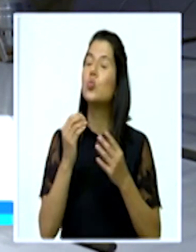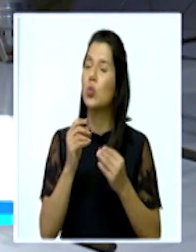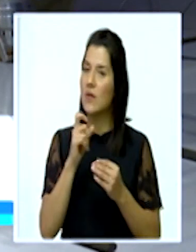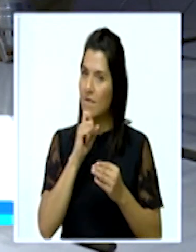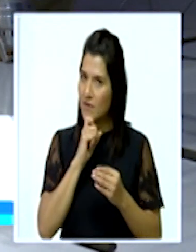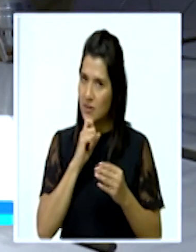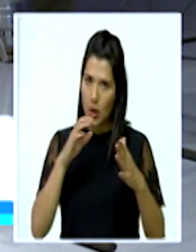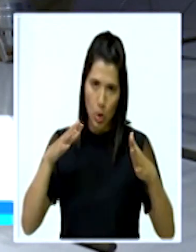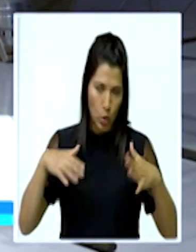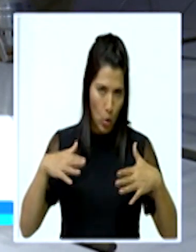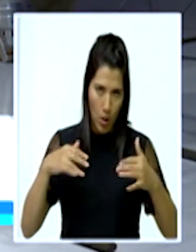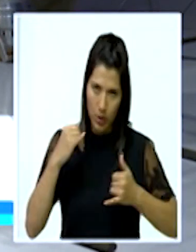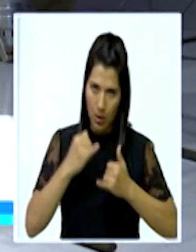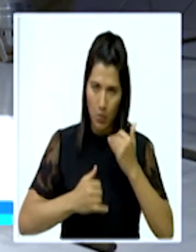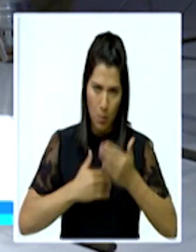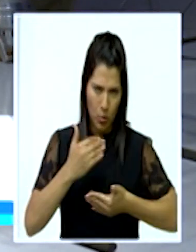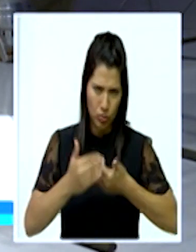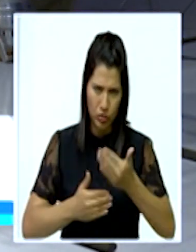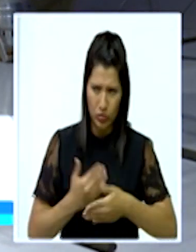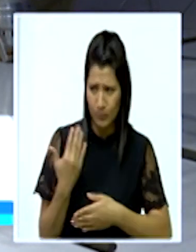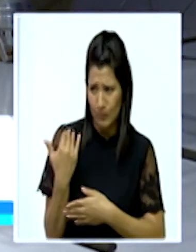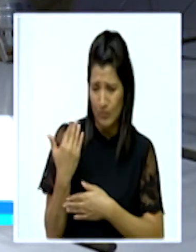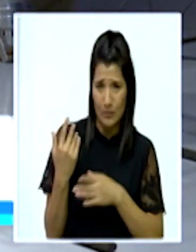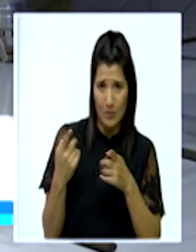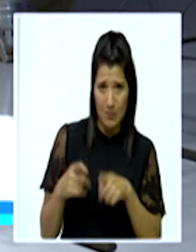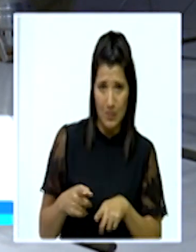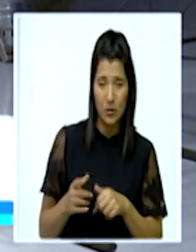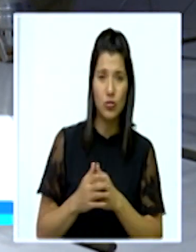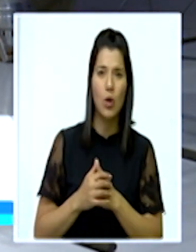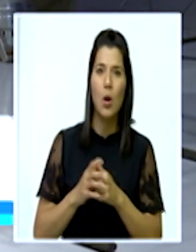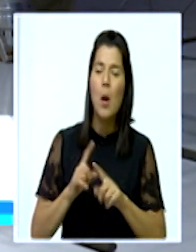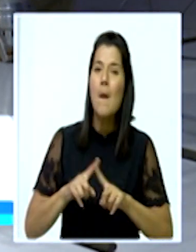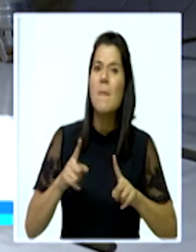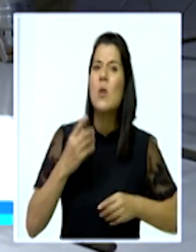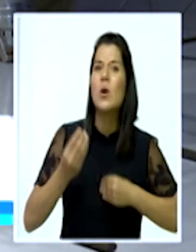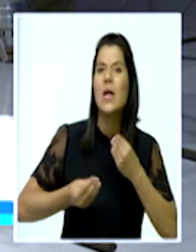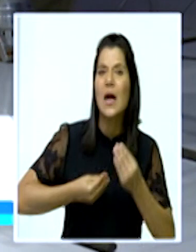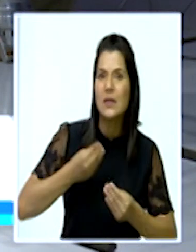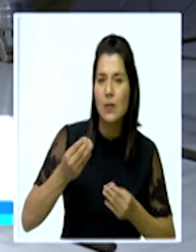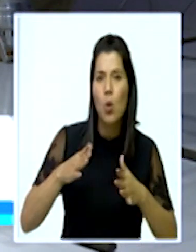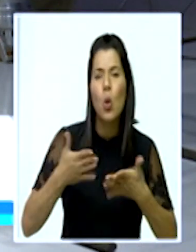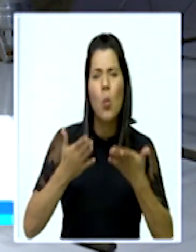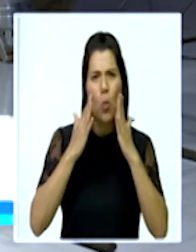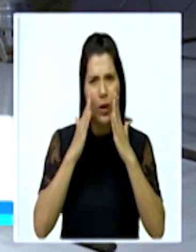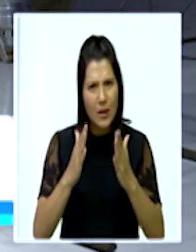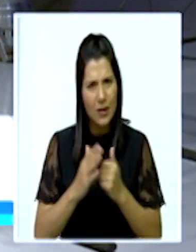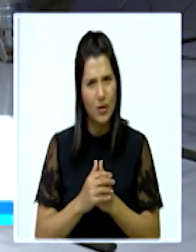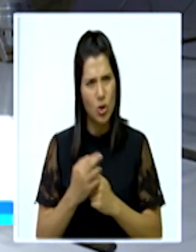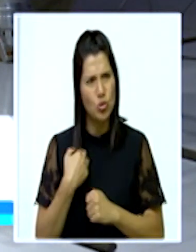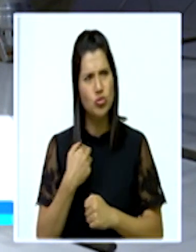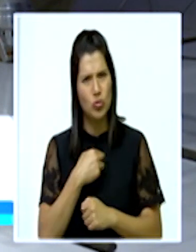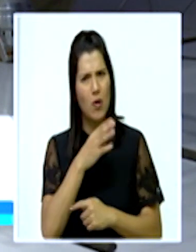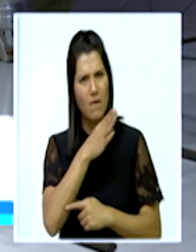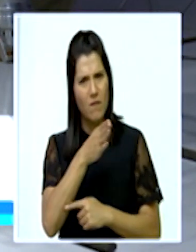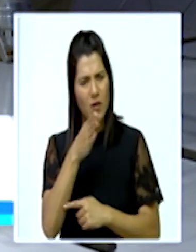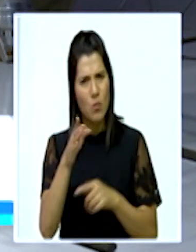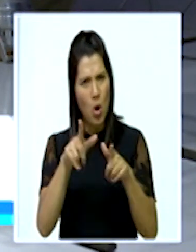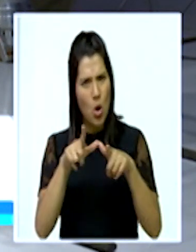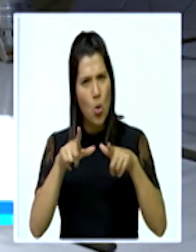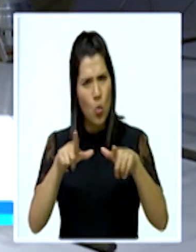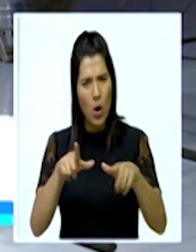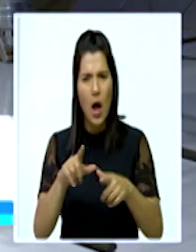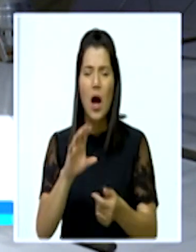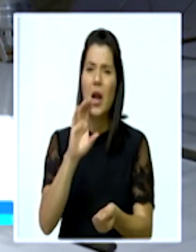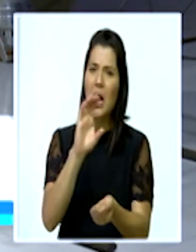no lo han pasado, porque la mamá recién pasó eso, ¿verdad? Pero ¿qué hacemos? ¿Cómo la atendemos? Hemos ido a muchos lugares, a la